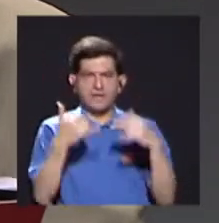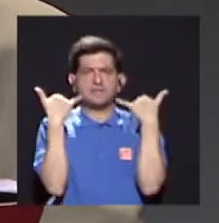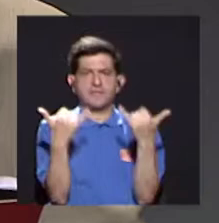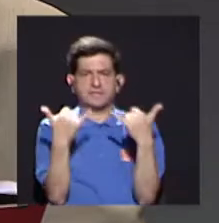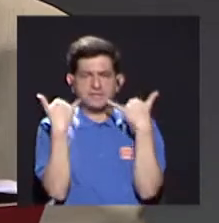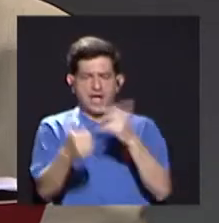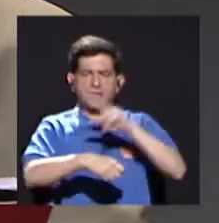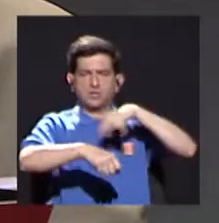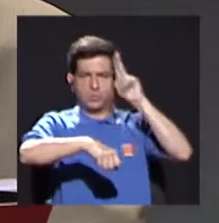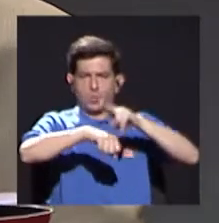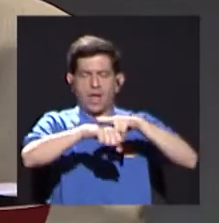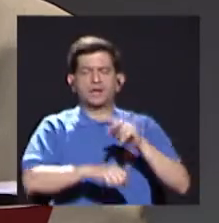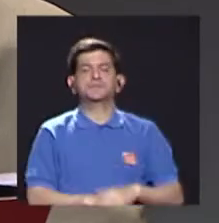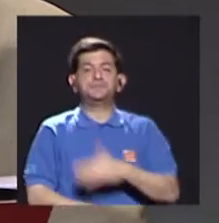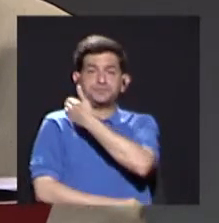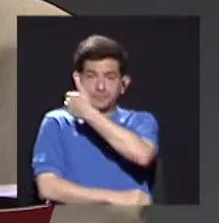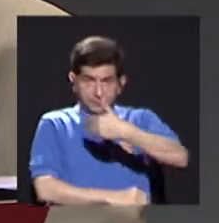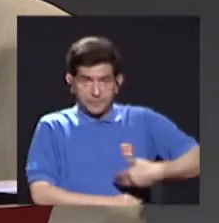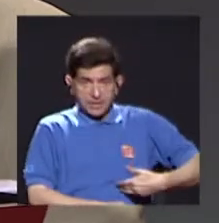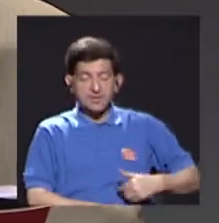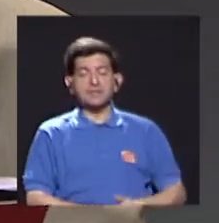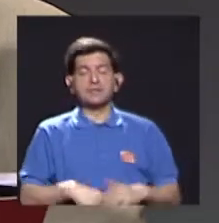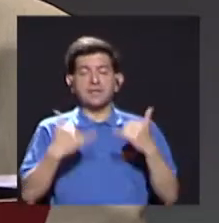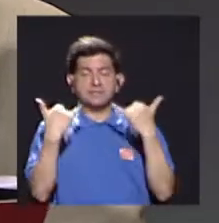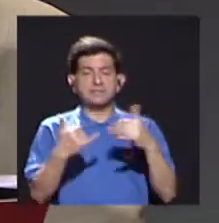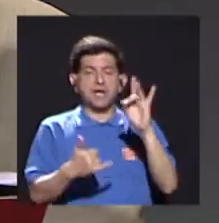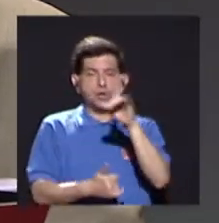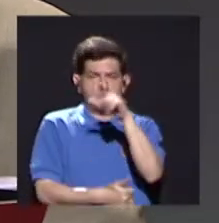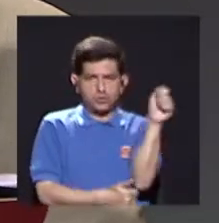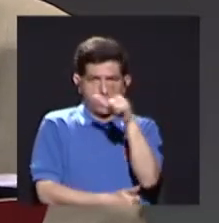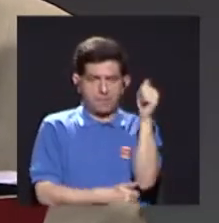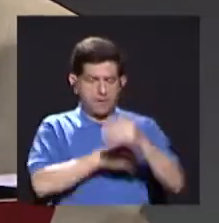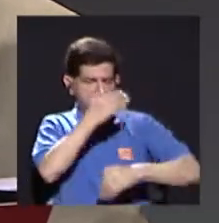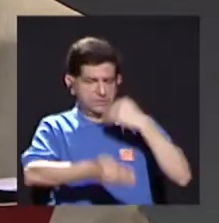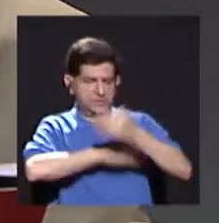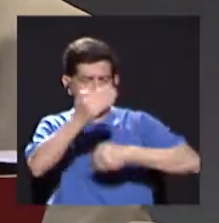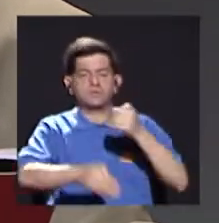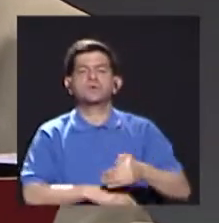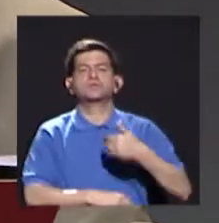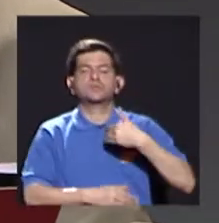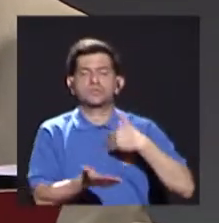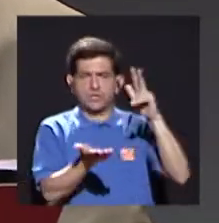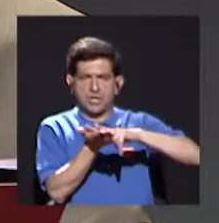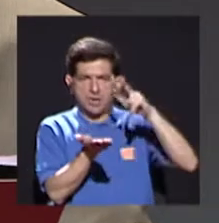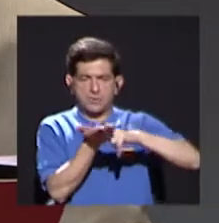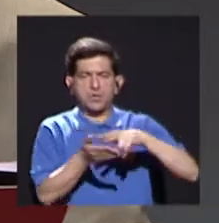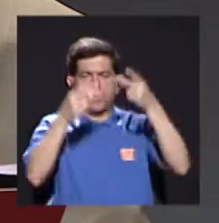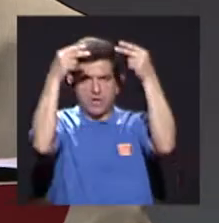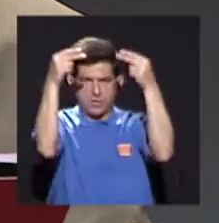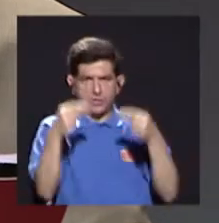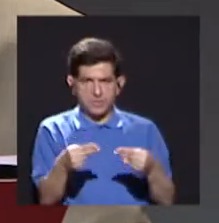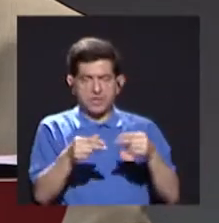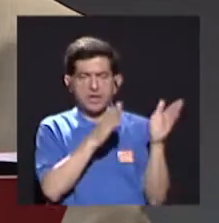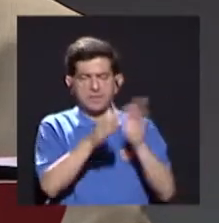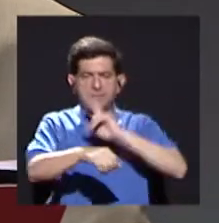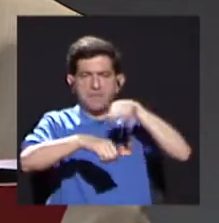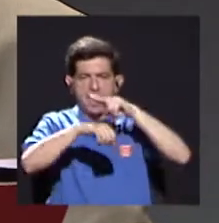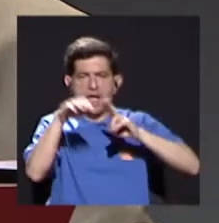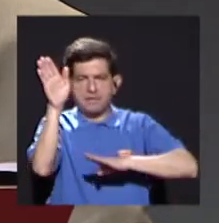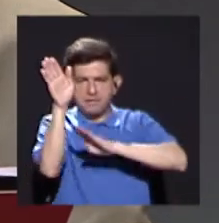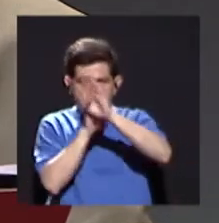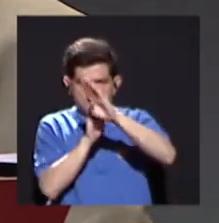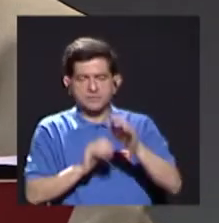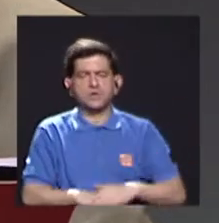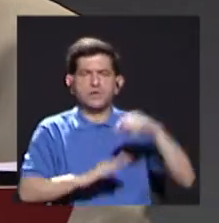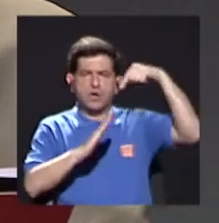nacional el presidente ha completado más de ocho meses de su gestión y tiene aprobados un presupuesto y un plan nacional de desarrollo